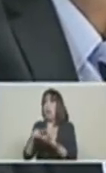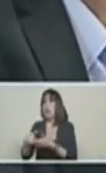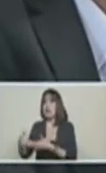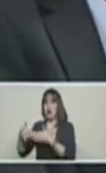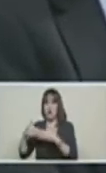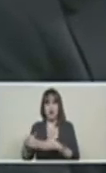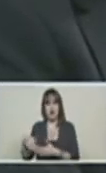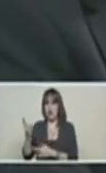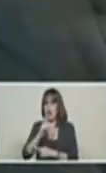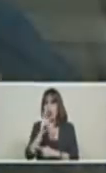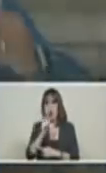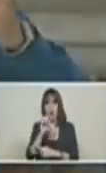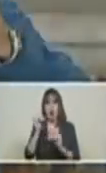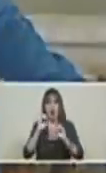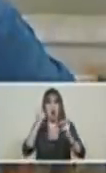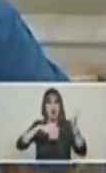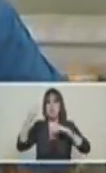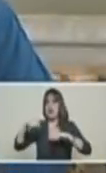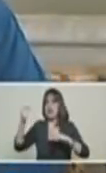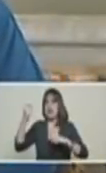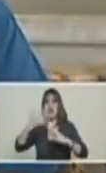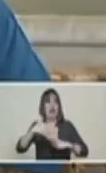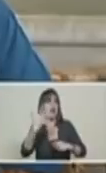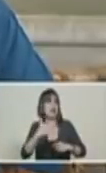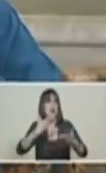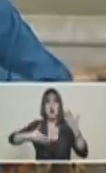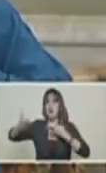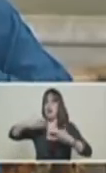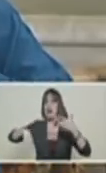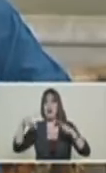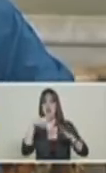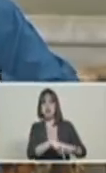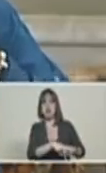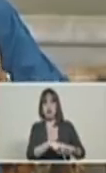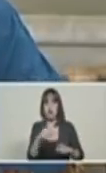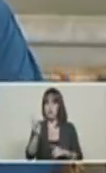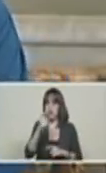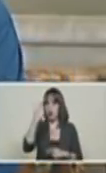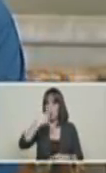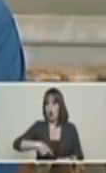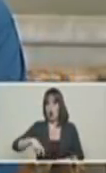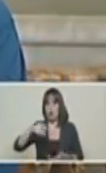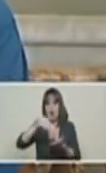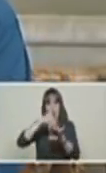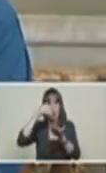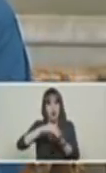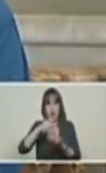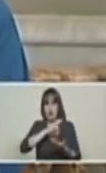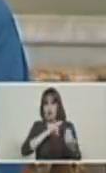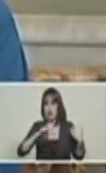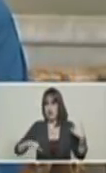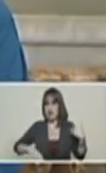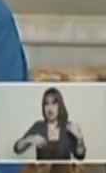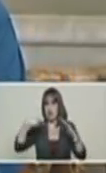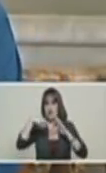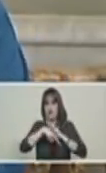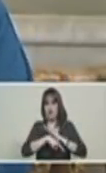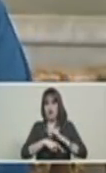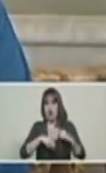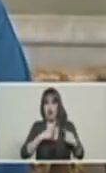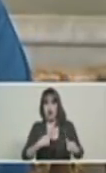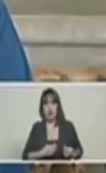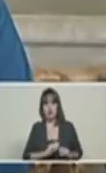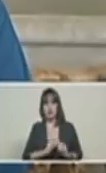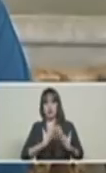especulador, no hay un negociante. Aquí hay un obrero, un revolucionario, un cristiano profundo de corazón,